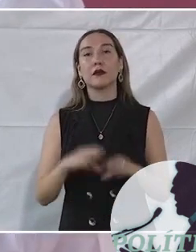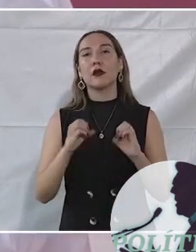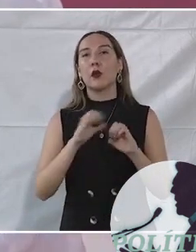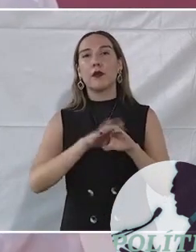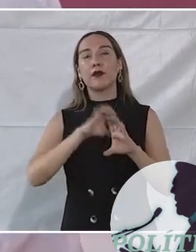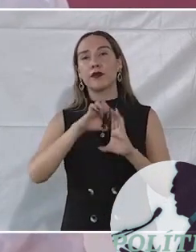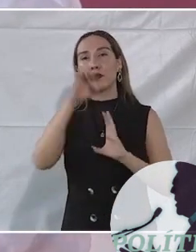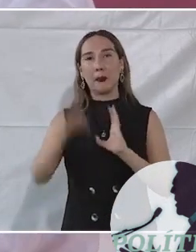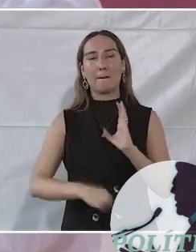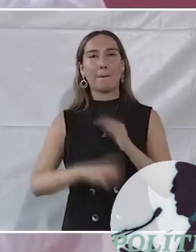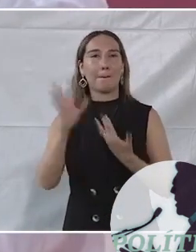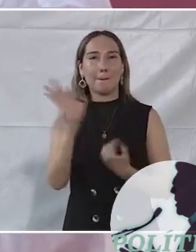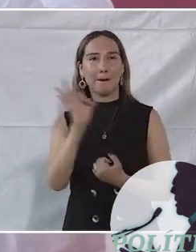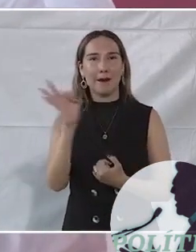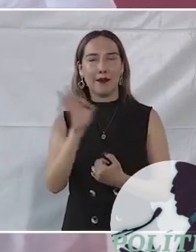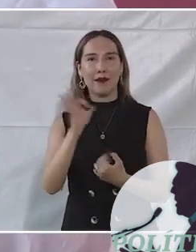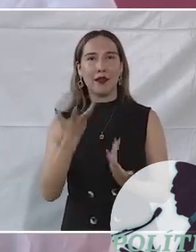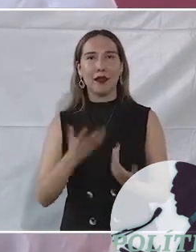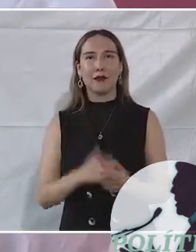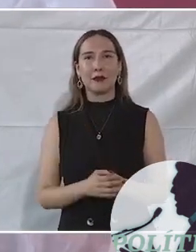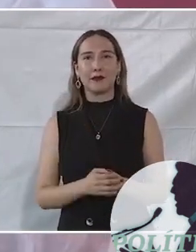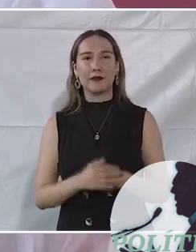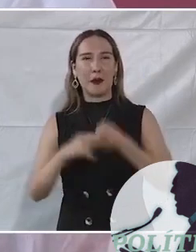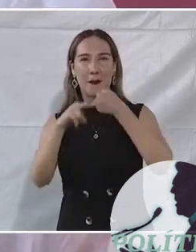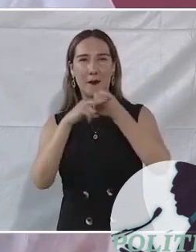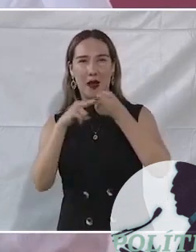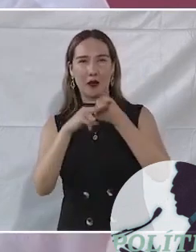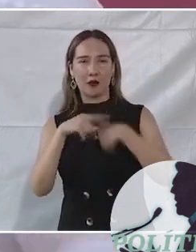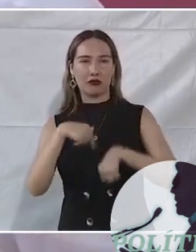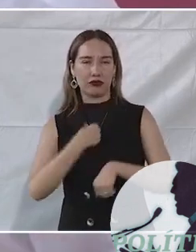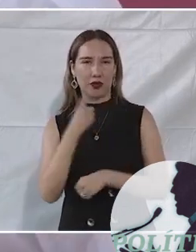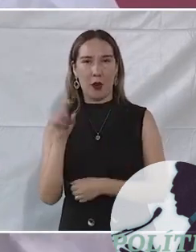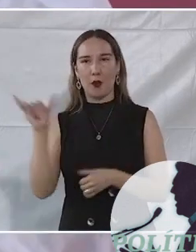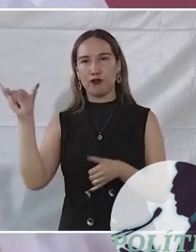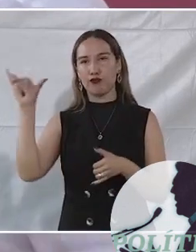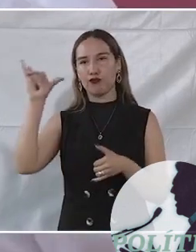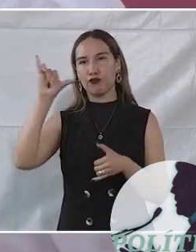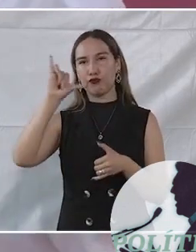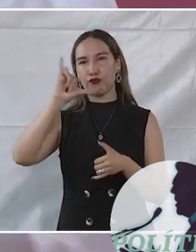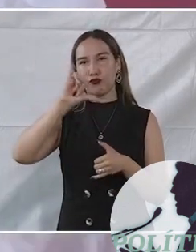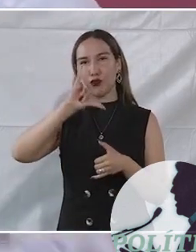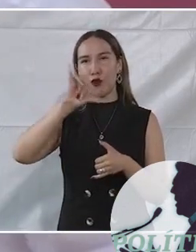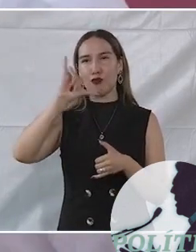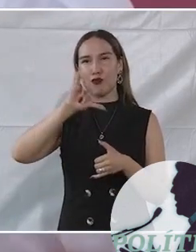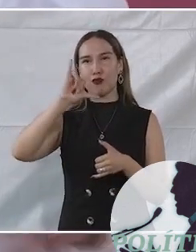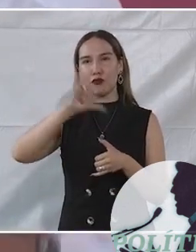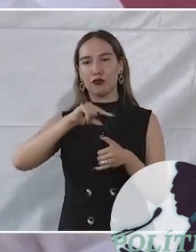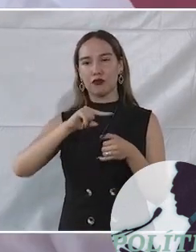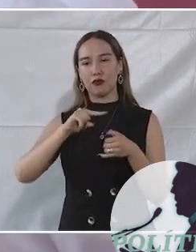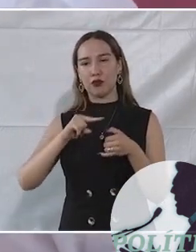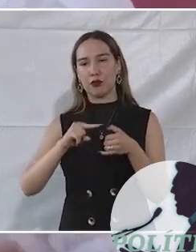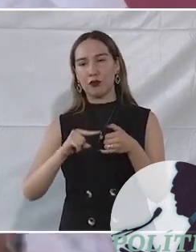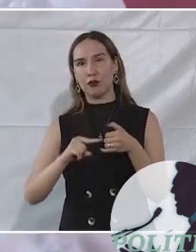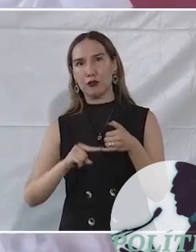un vaso, se derrama el vaso, se va a derramar y le va a llegar a